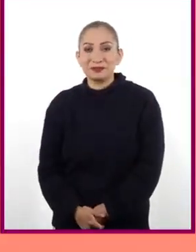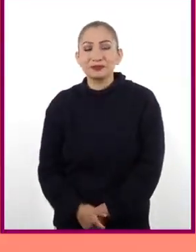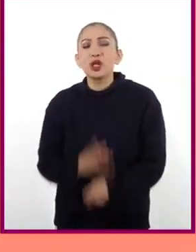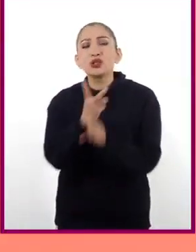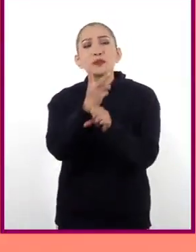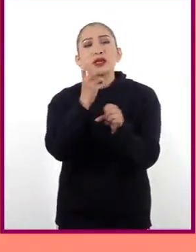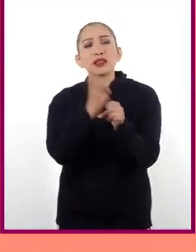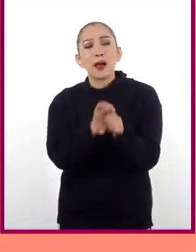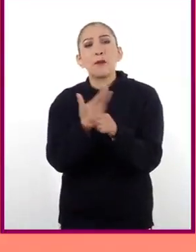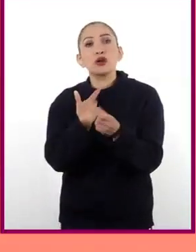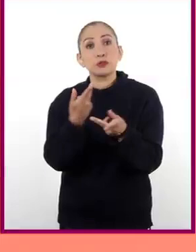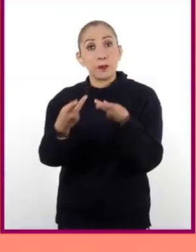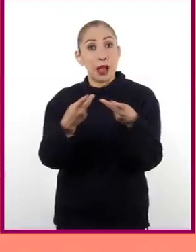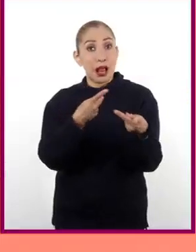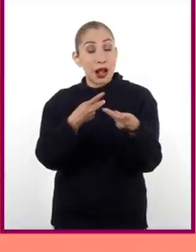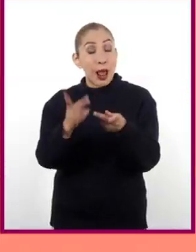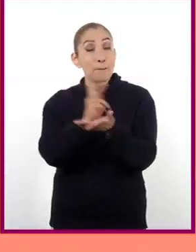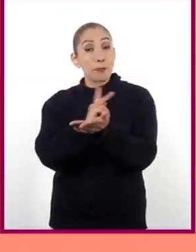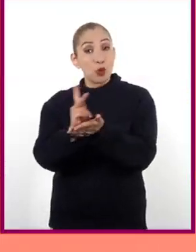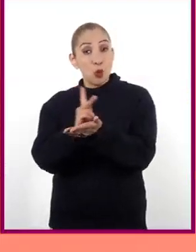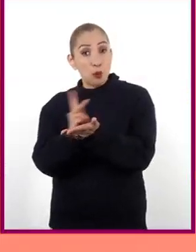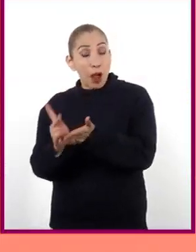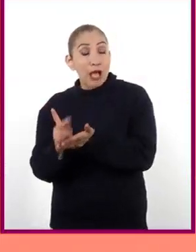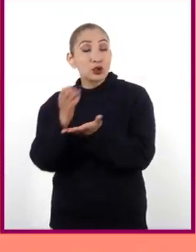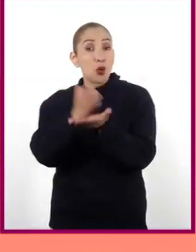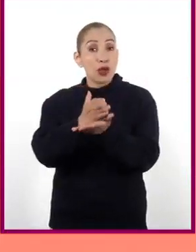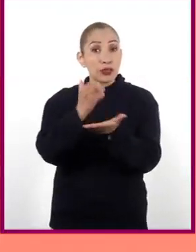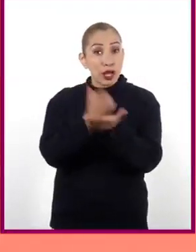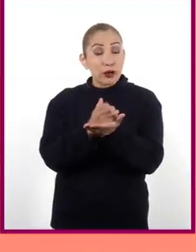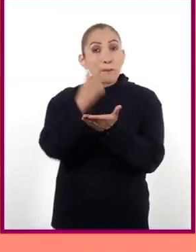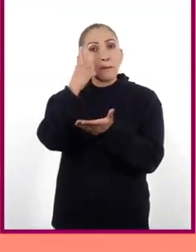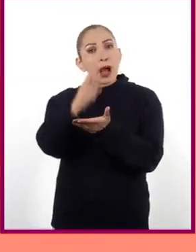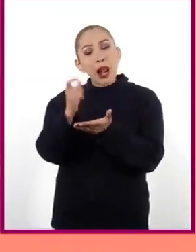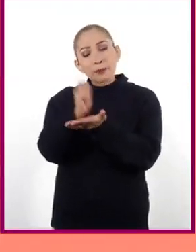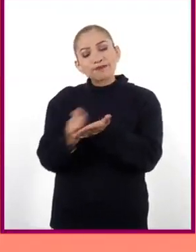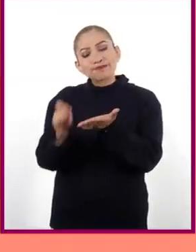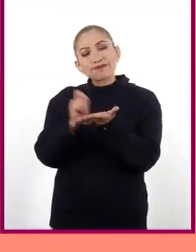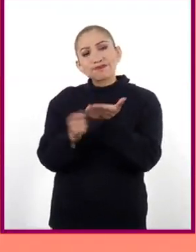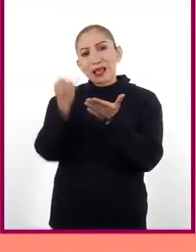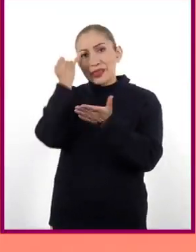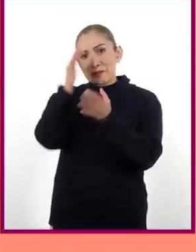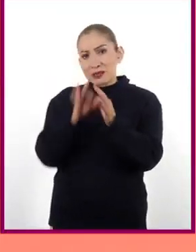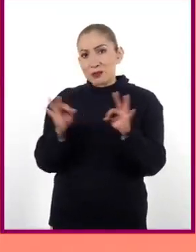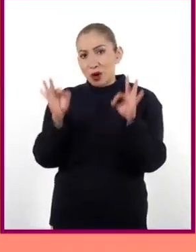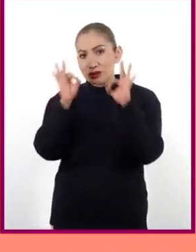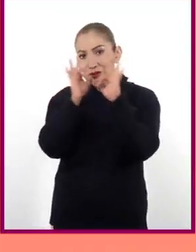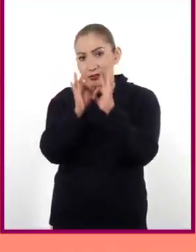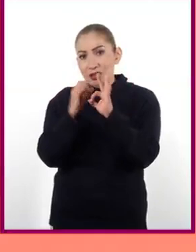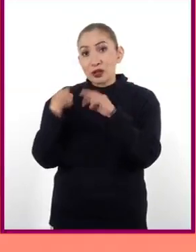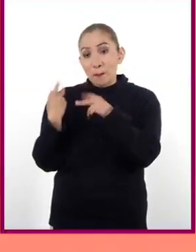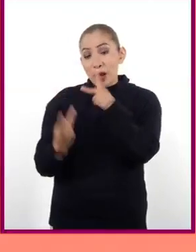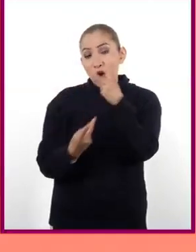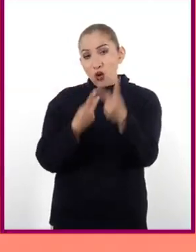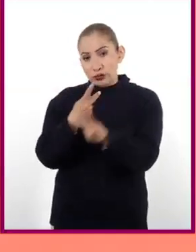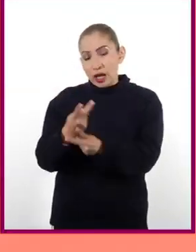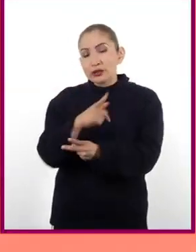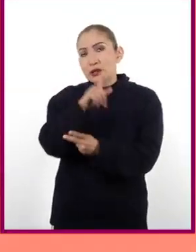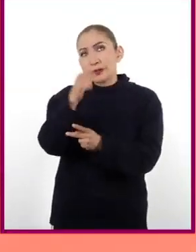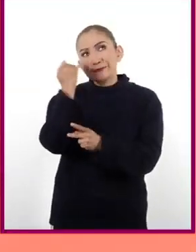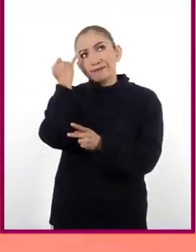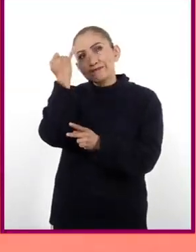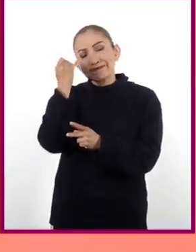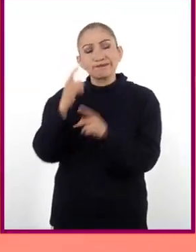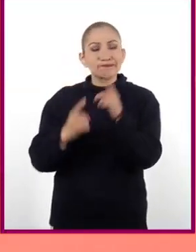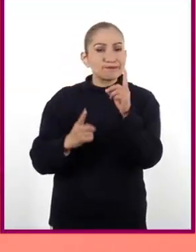Los invitamos a tener a la mano una pluma y un cuaderno para anotar las ideas principales y las preguntas que les puedan